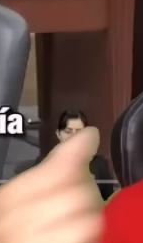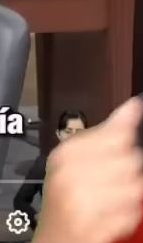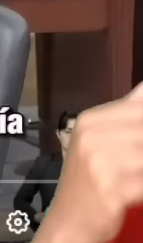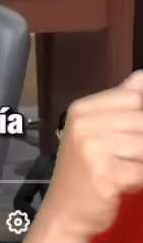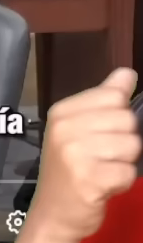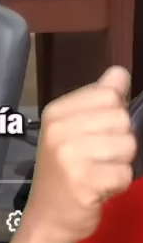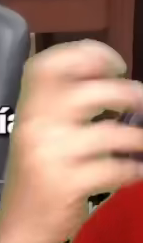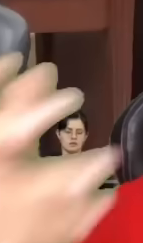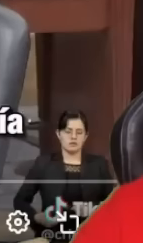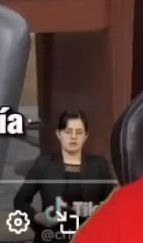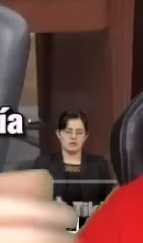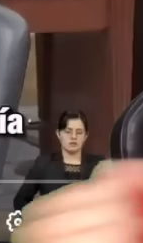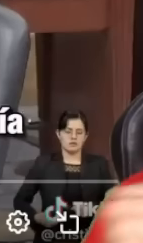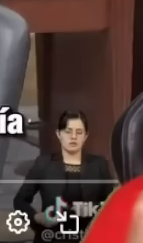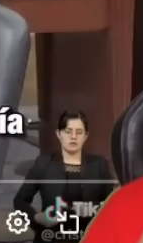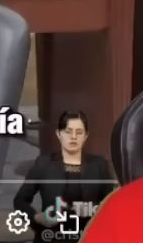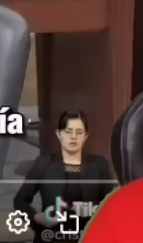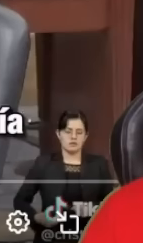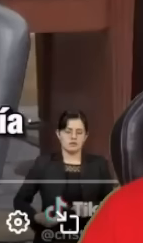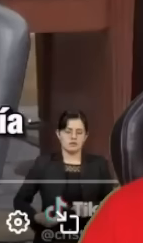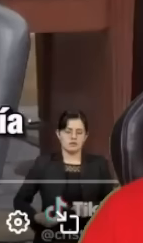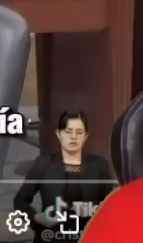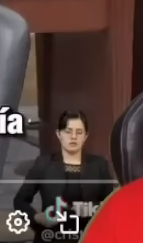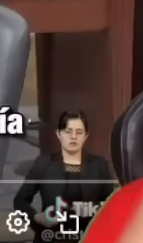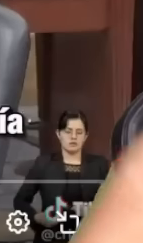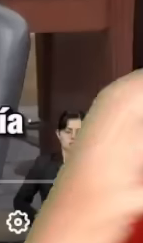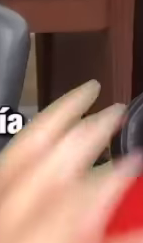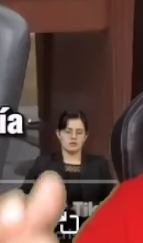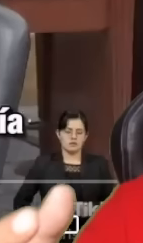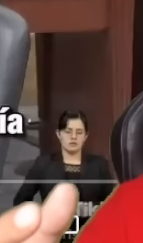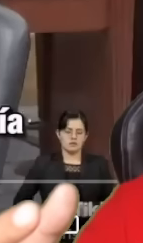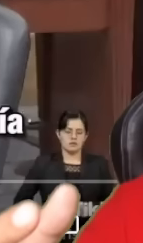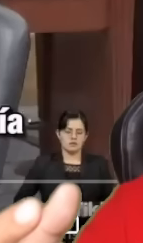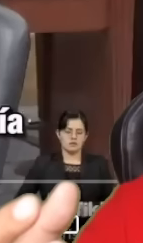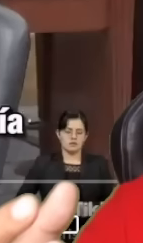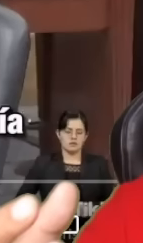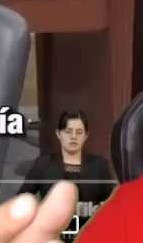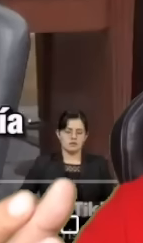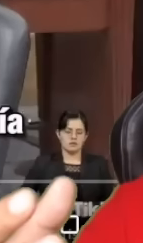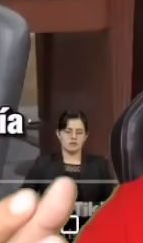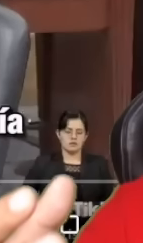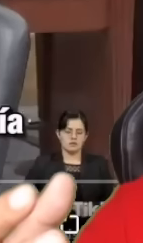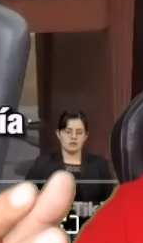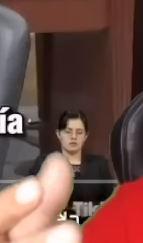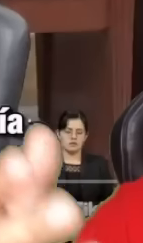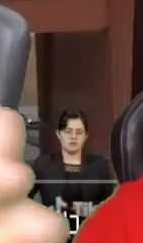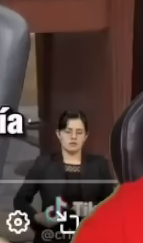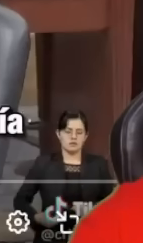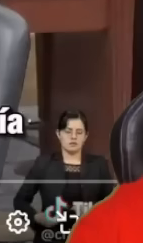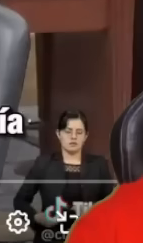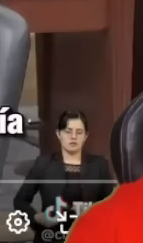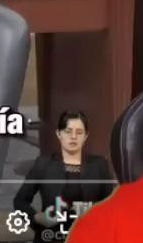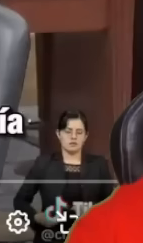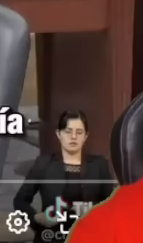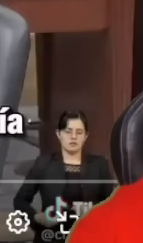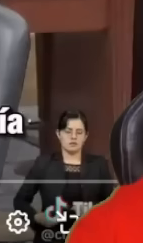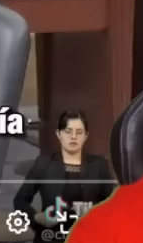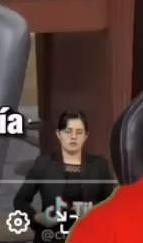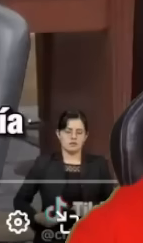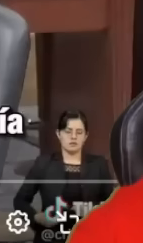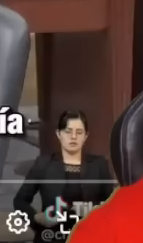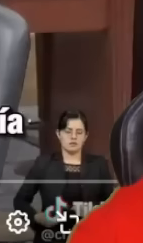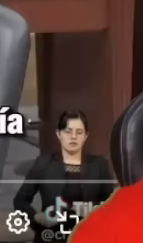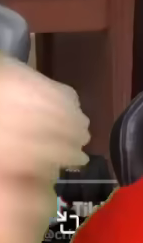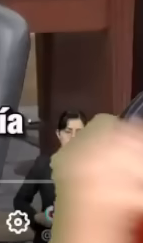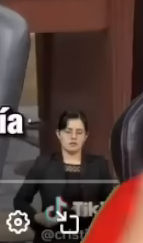mandaron a quitar hasta la entrevista con la periodista rusa como ya quieren que este que quite pues